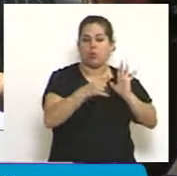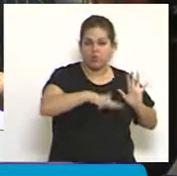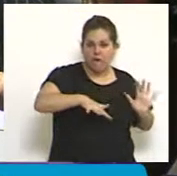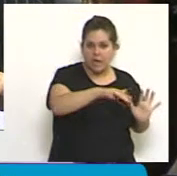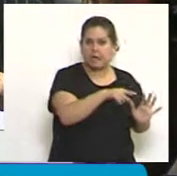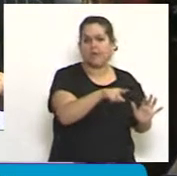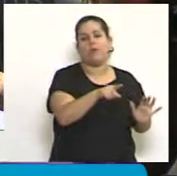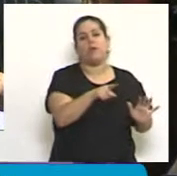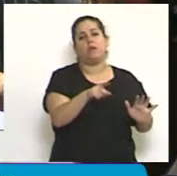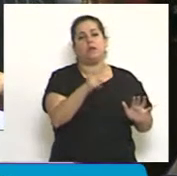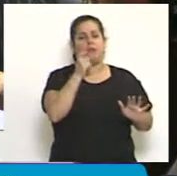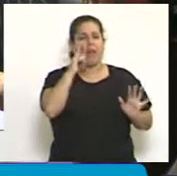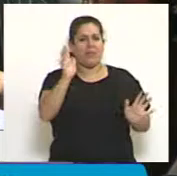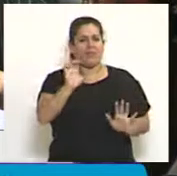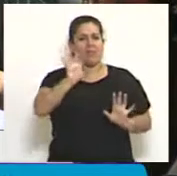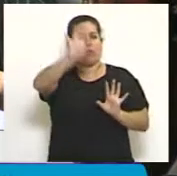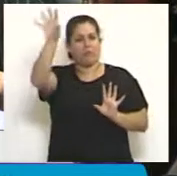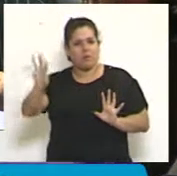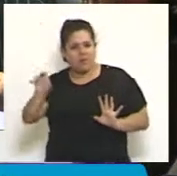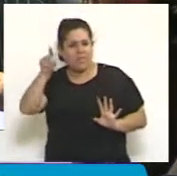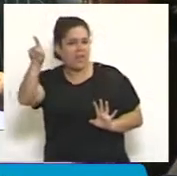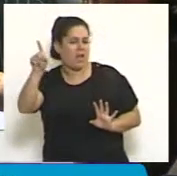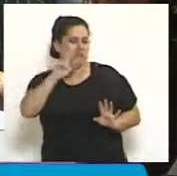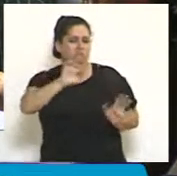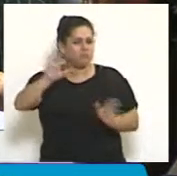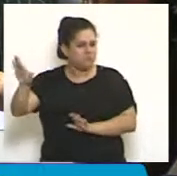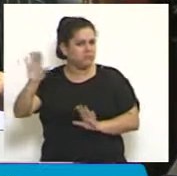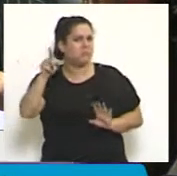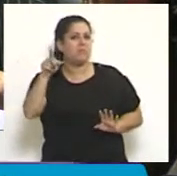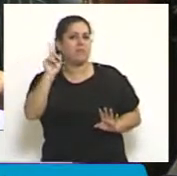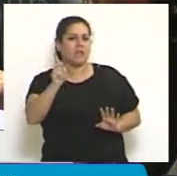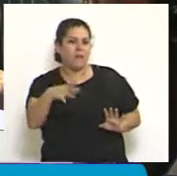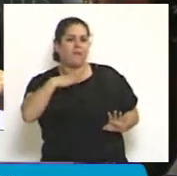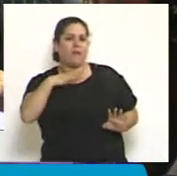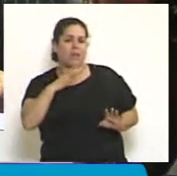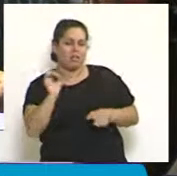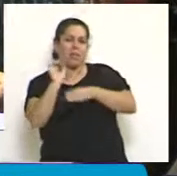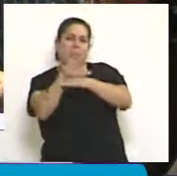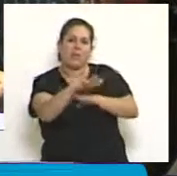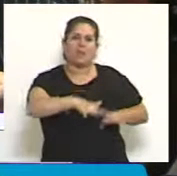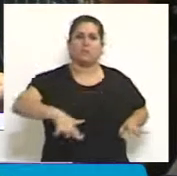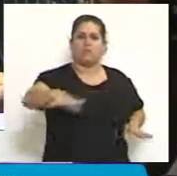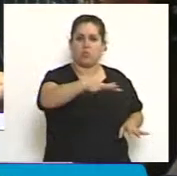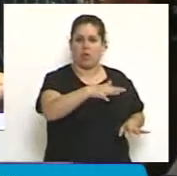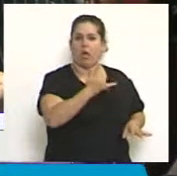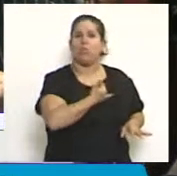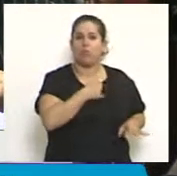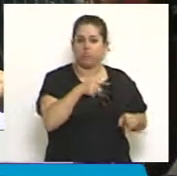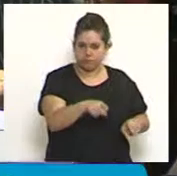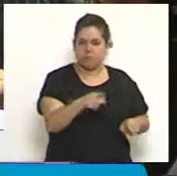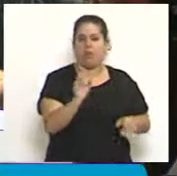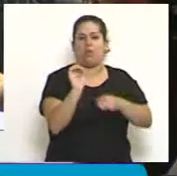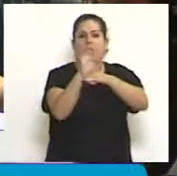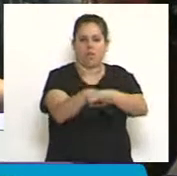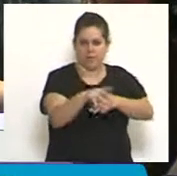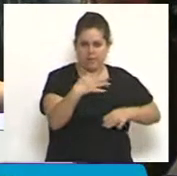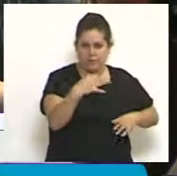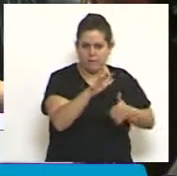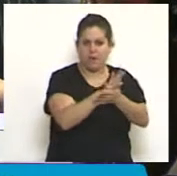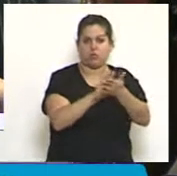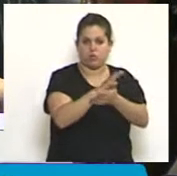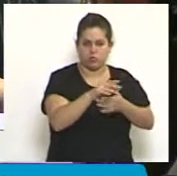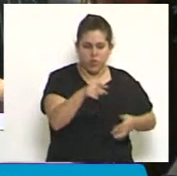y corrompan el buen servicio de sus empleados, o violenten, estorben o falseen la correspondencia de los correos, o estorben o falseen